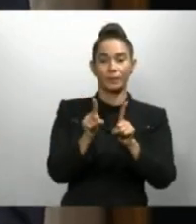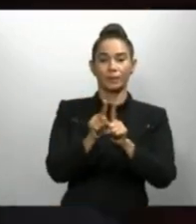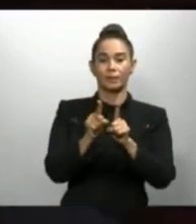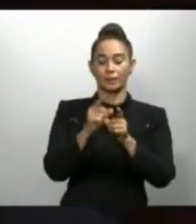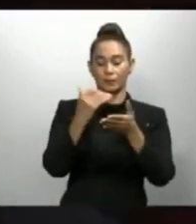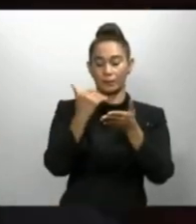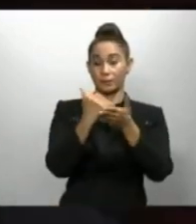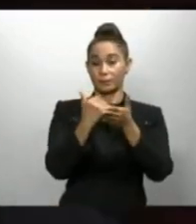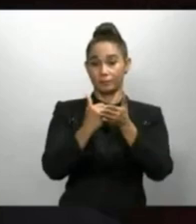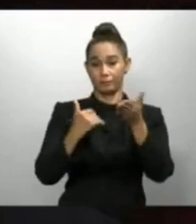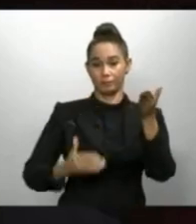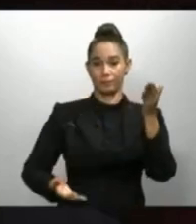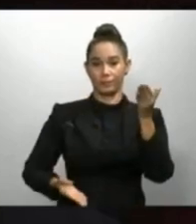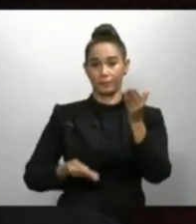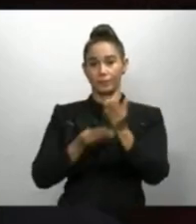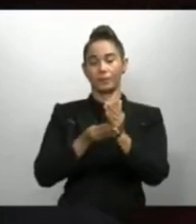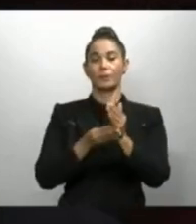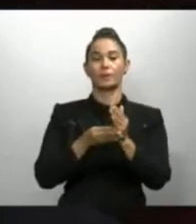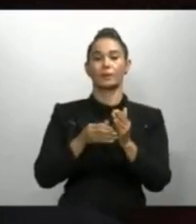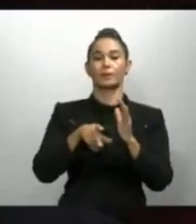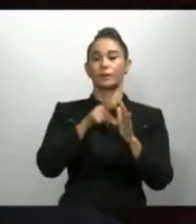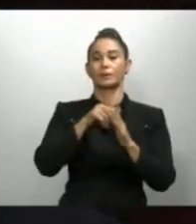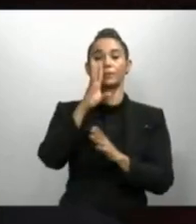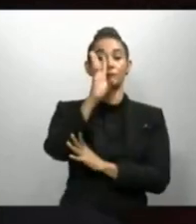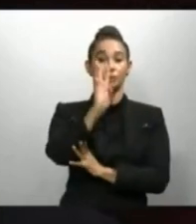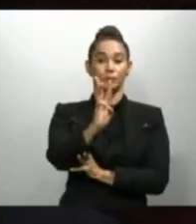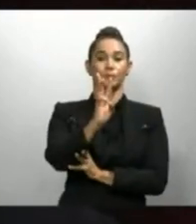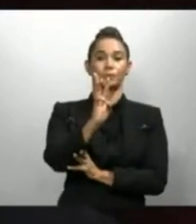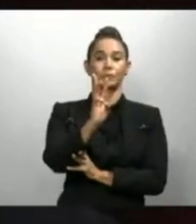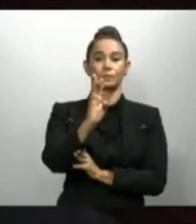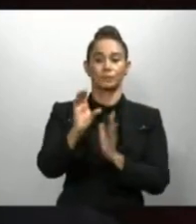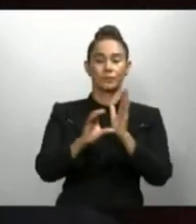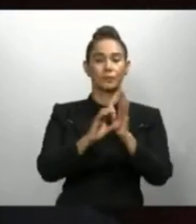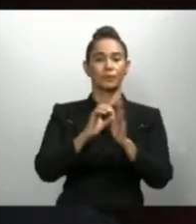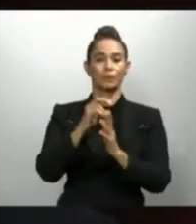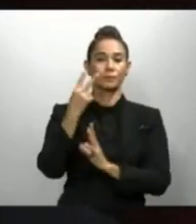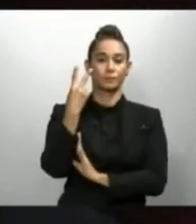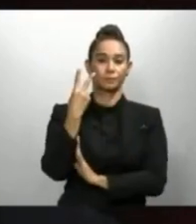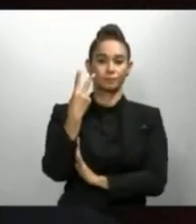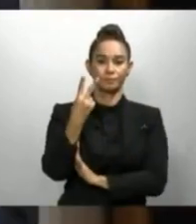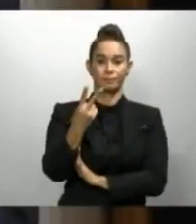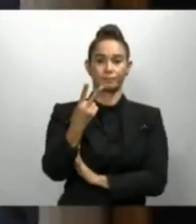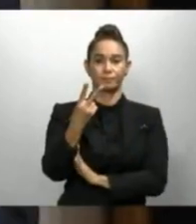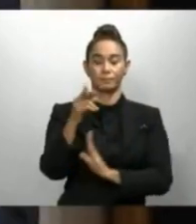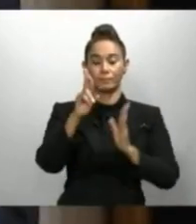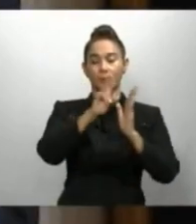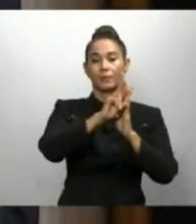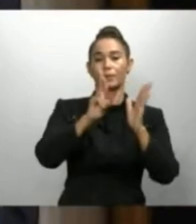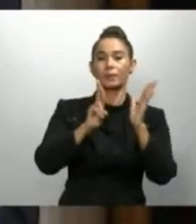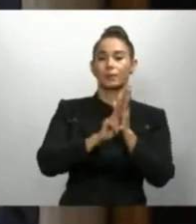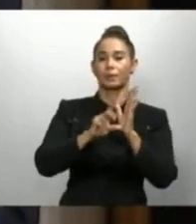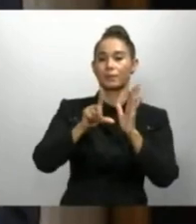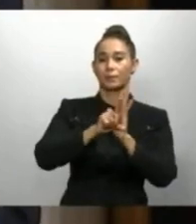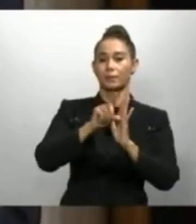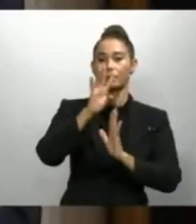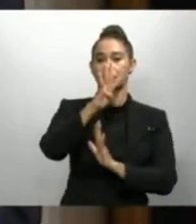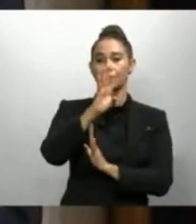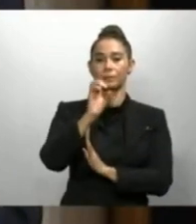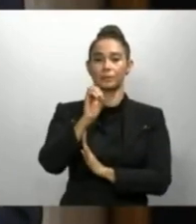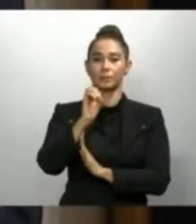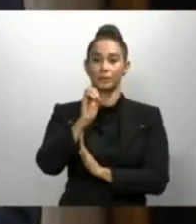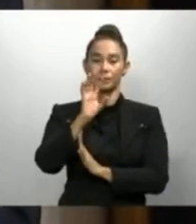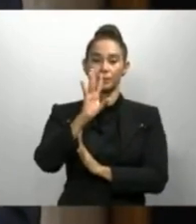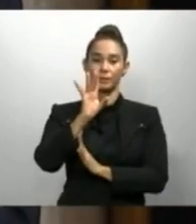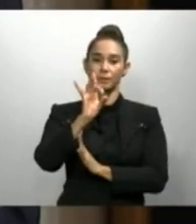siguiente párrafo al artículo 6 del capítulo 2 del reglamento de la ley